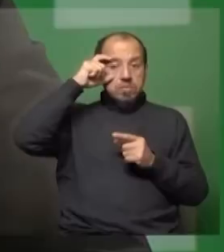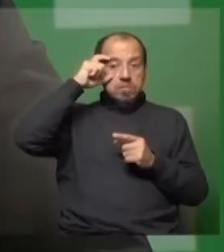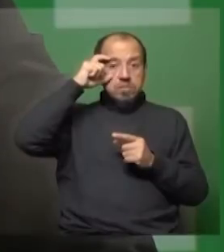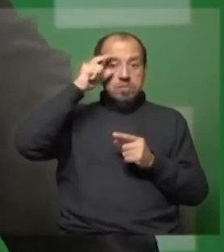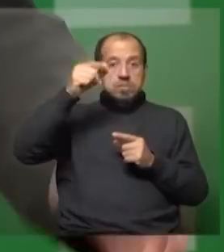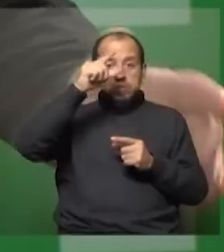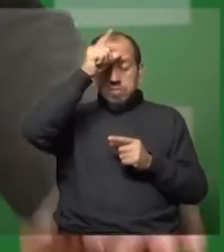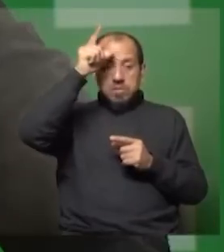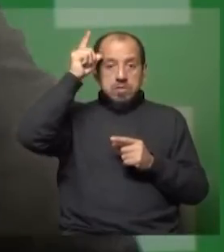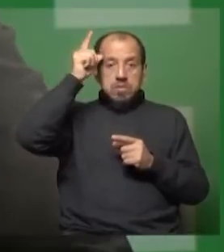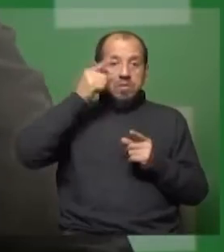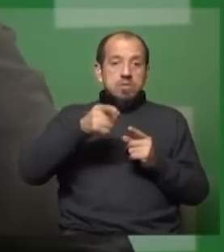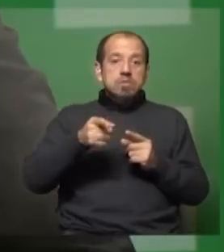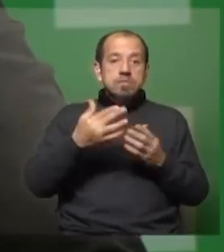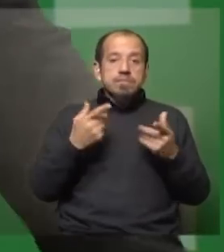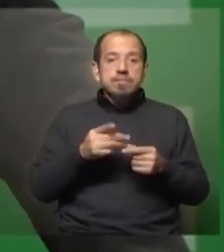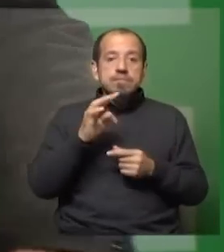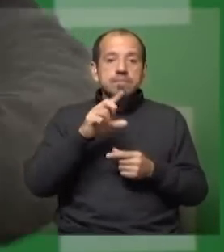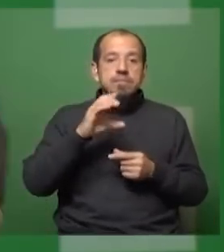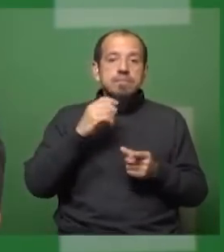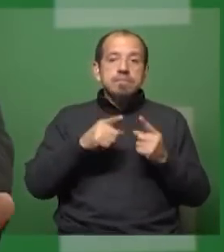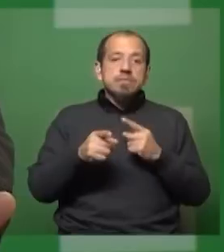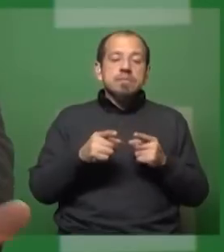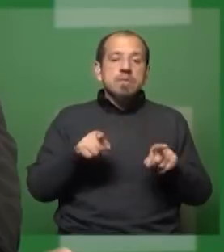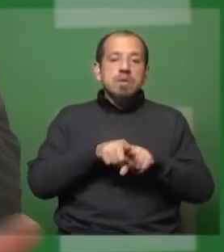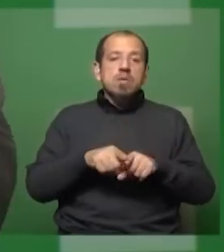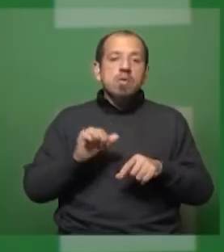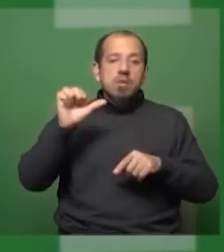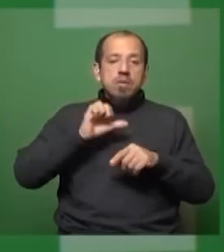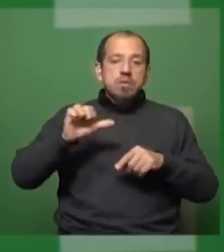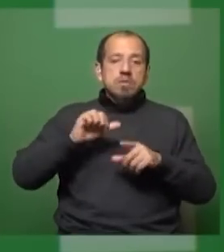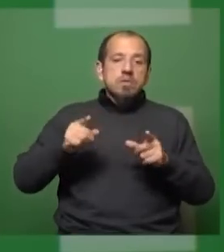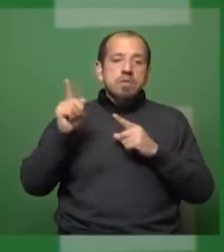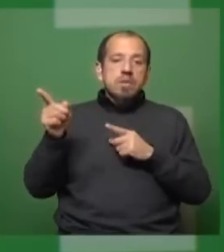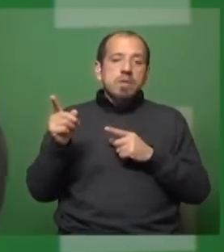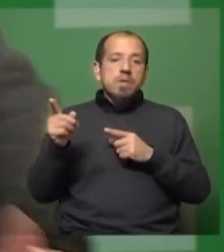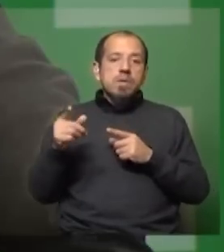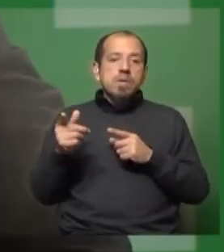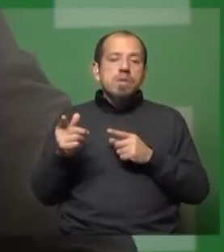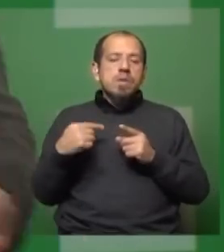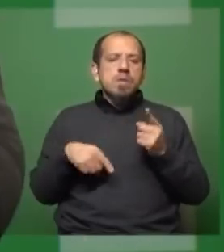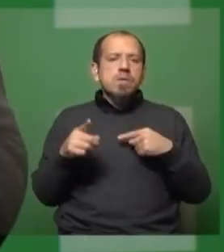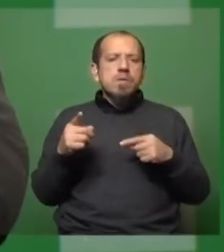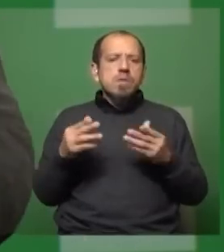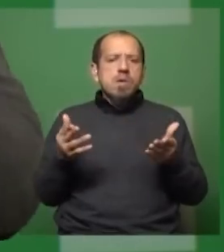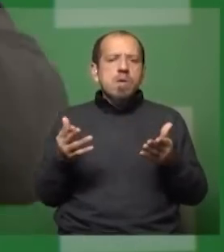a la calle le haya dicho queremos un tlc lo mismo con Europa que la negociación va a ser como bloque es decir dónde está ese mundo